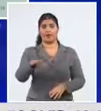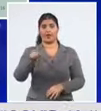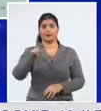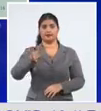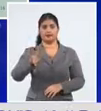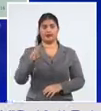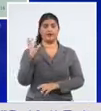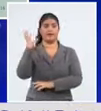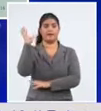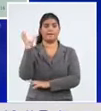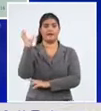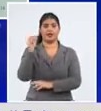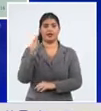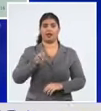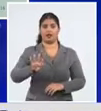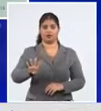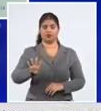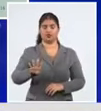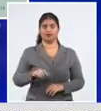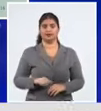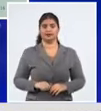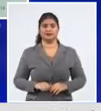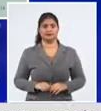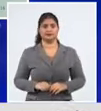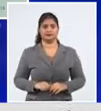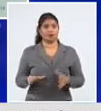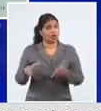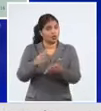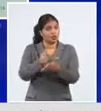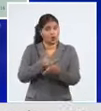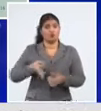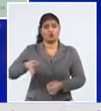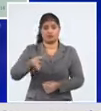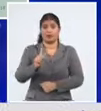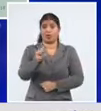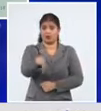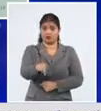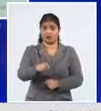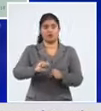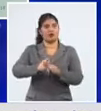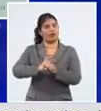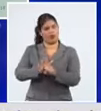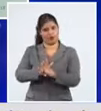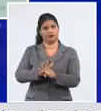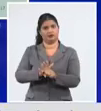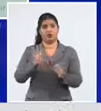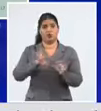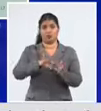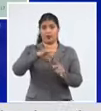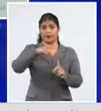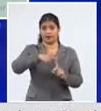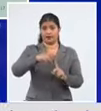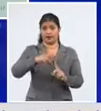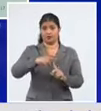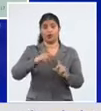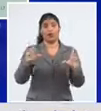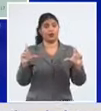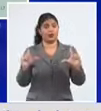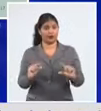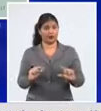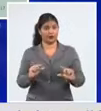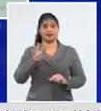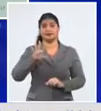Mella 14. Cifras elevadas en todo el territorio. Guantánamo disminuye 57 menos,